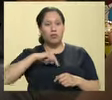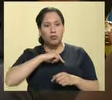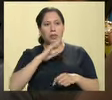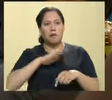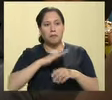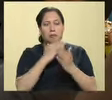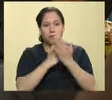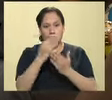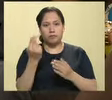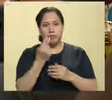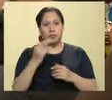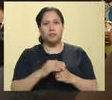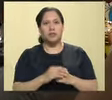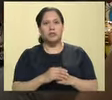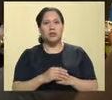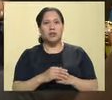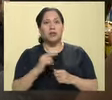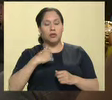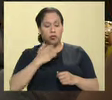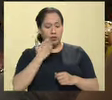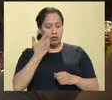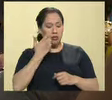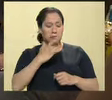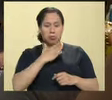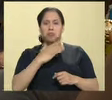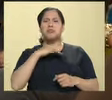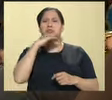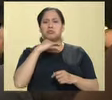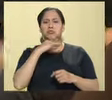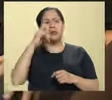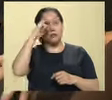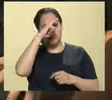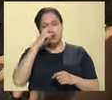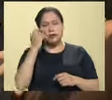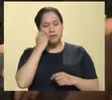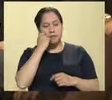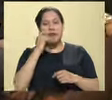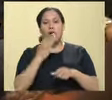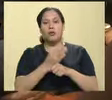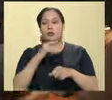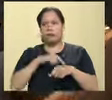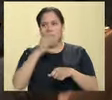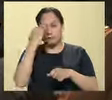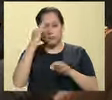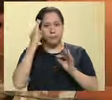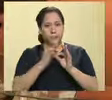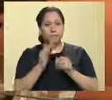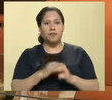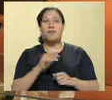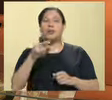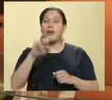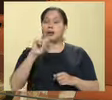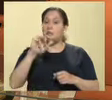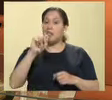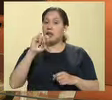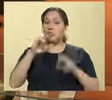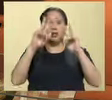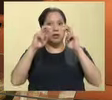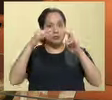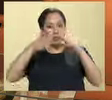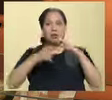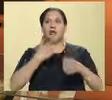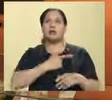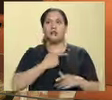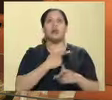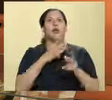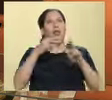más, aunque nos queramos satisfacer, es difícil hacerlo. Okay. Pero bueno. Se nos acaba el tiempo. Oye, Martín, te metes en unos temas, pero bueno, te gusta, ¿verdad?